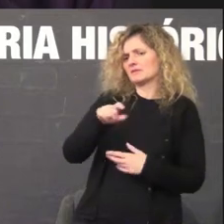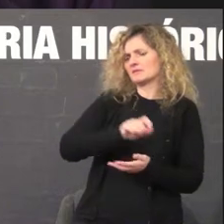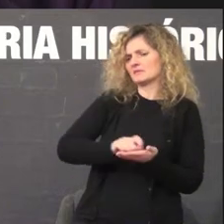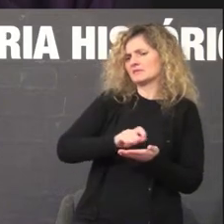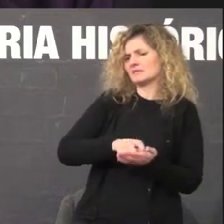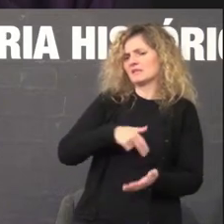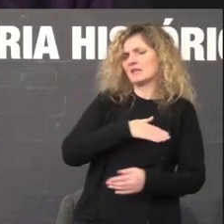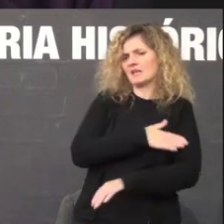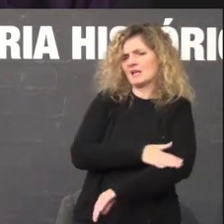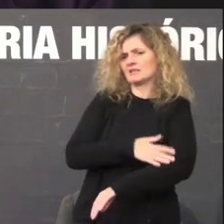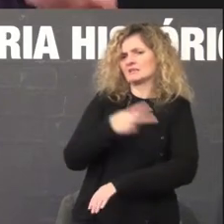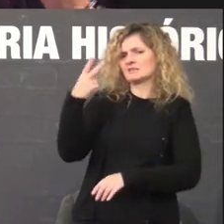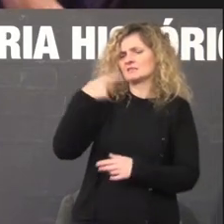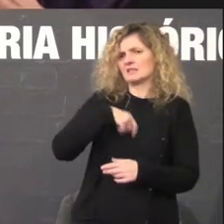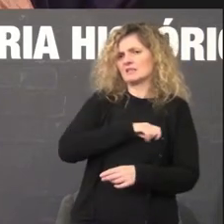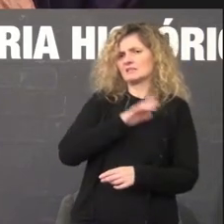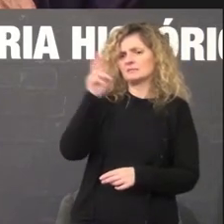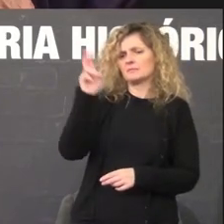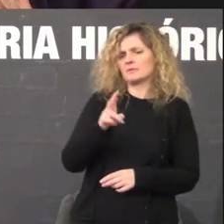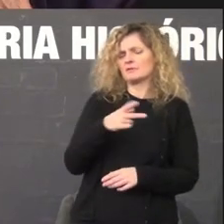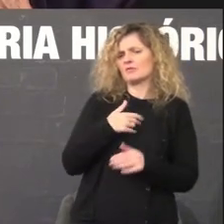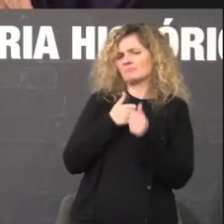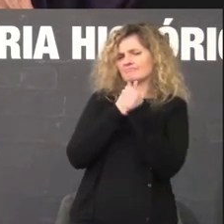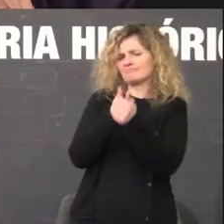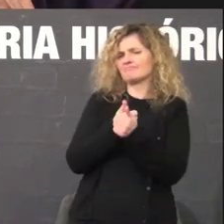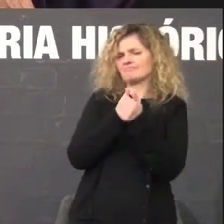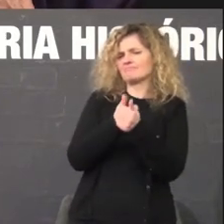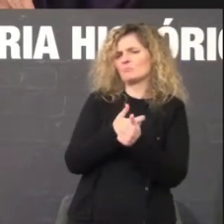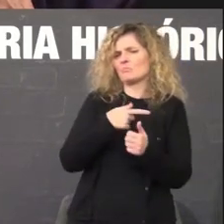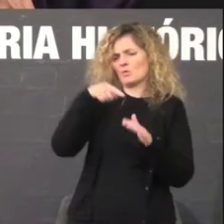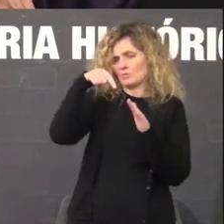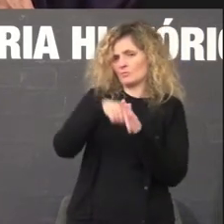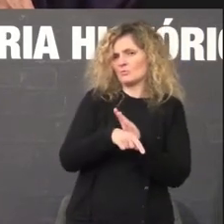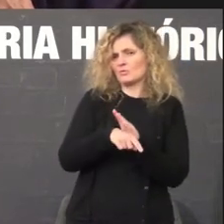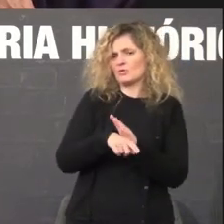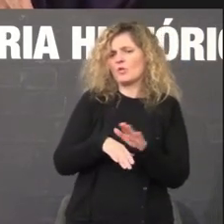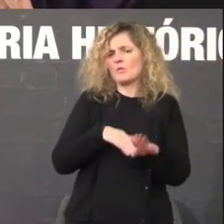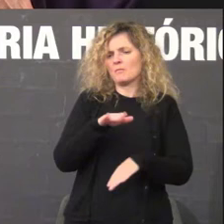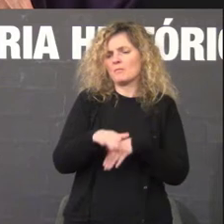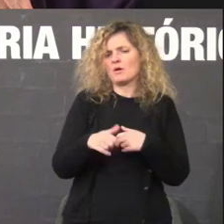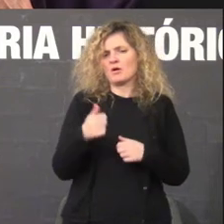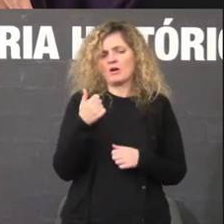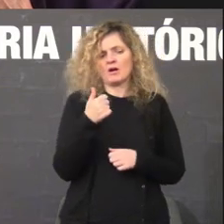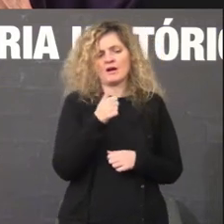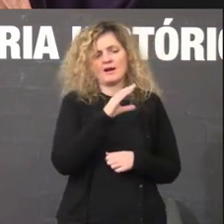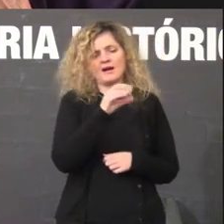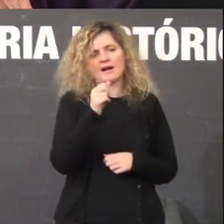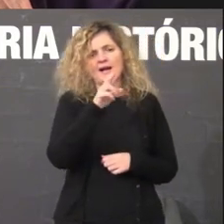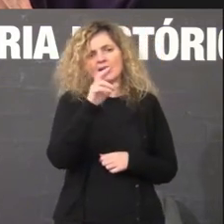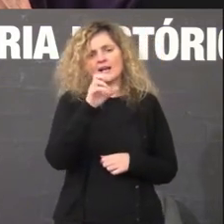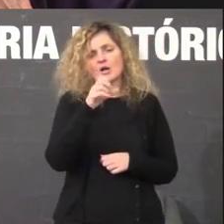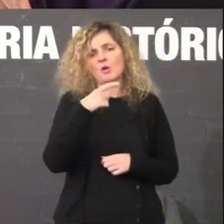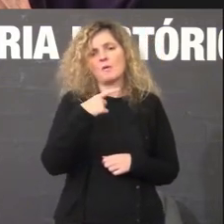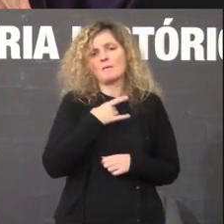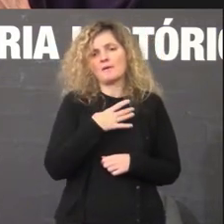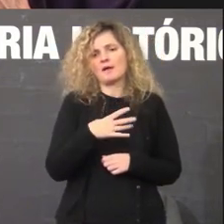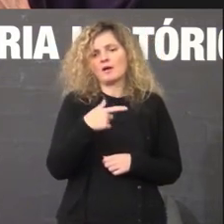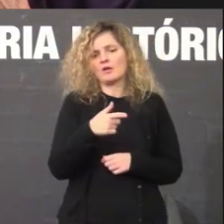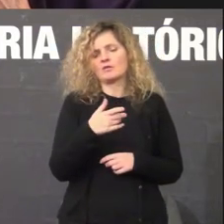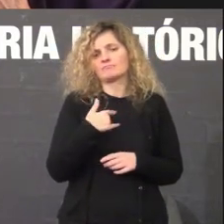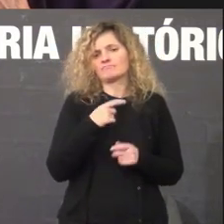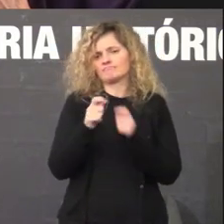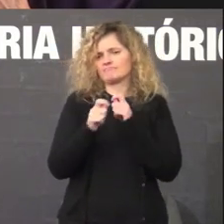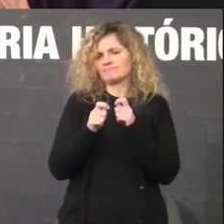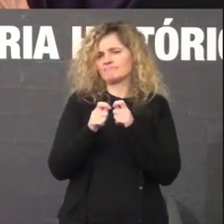secretario de Estado a España, tiña que ter un seguimento moi, moi profundo dos pasos de Carrero Blanco, que era a persona coa que se iba a